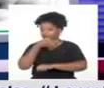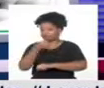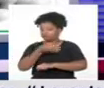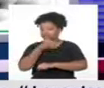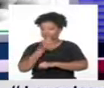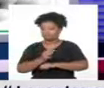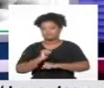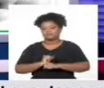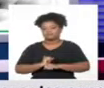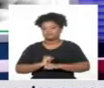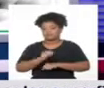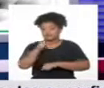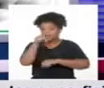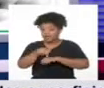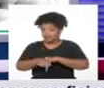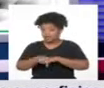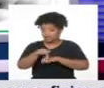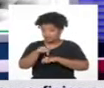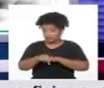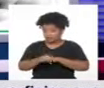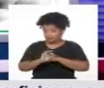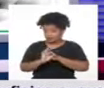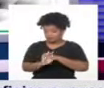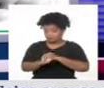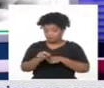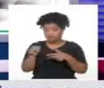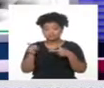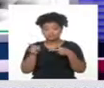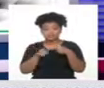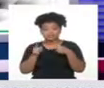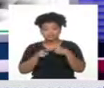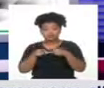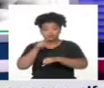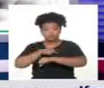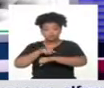breve nos acompañará en esta segunda media hora la